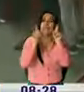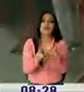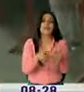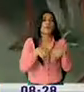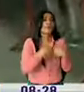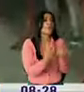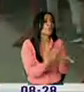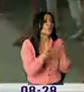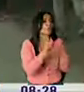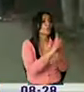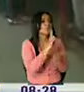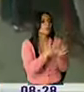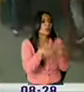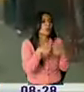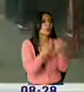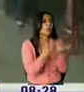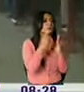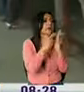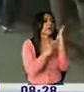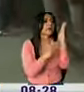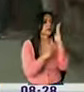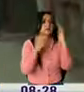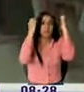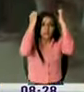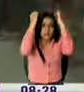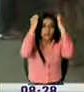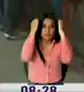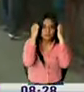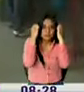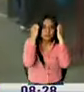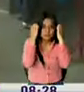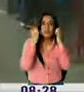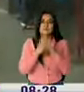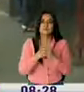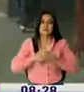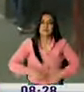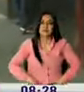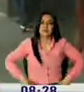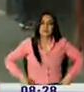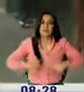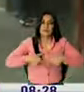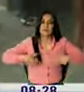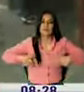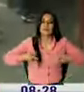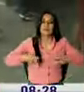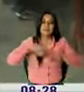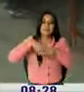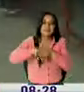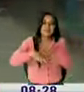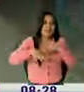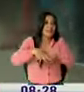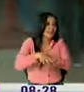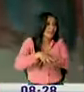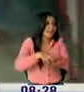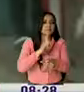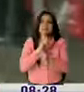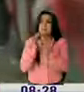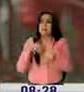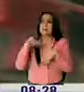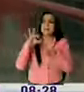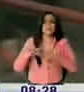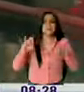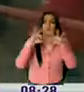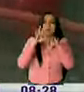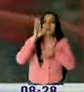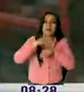¿verdad? Requisitos, traer gorro de baño, terno de baño y sandalias, ¿no? Sí, es lo más importante, la verdad, por cuestiones